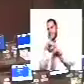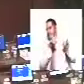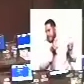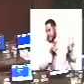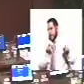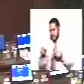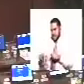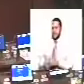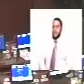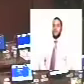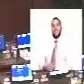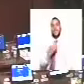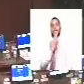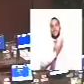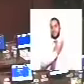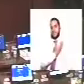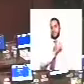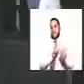Gracias, presidente.